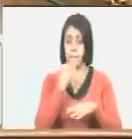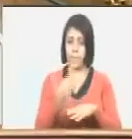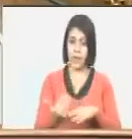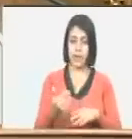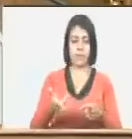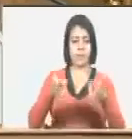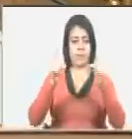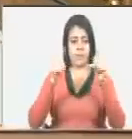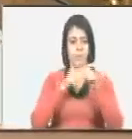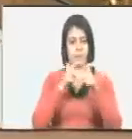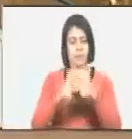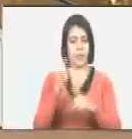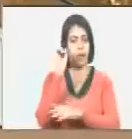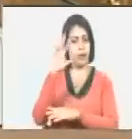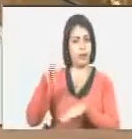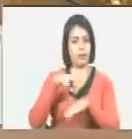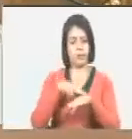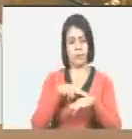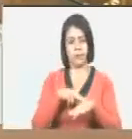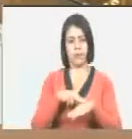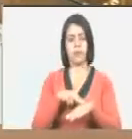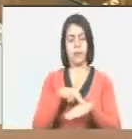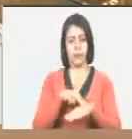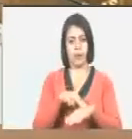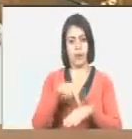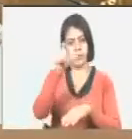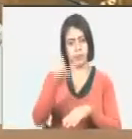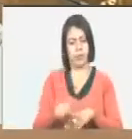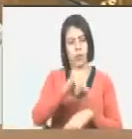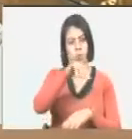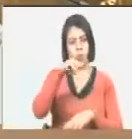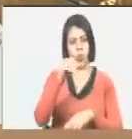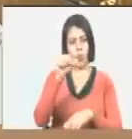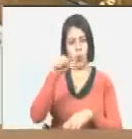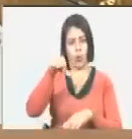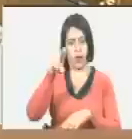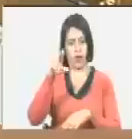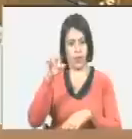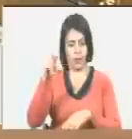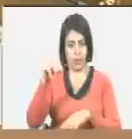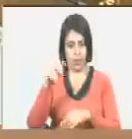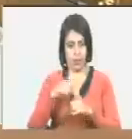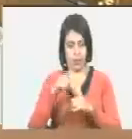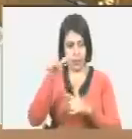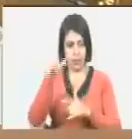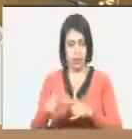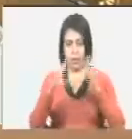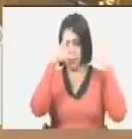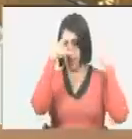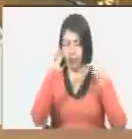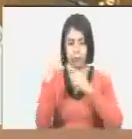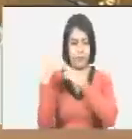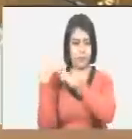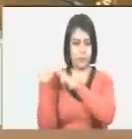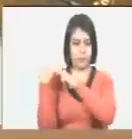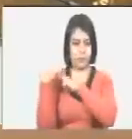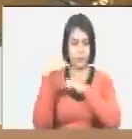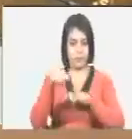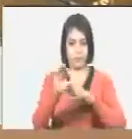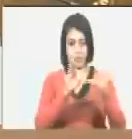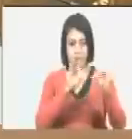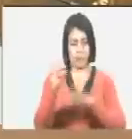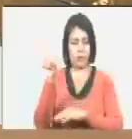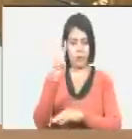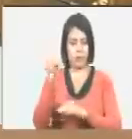sea autorizado por la Asamblea Nacional el ciudadano Joaquín Pérez Ayestarán, embajador representante alterno